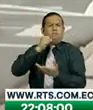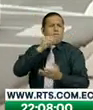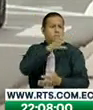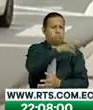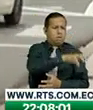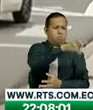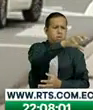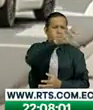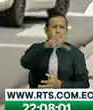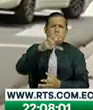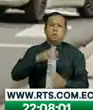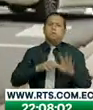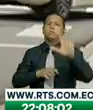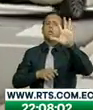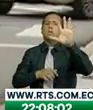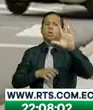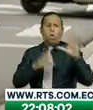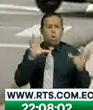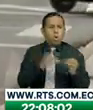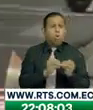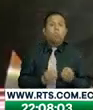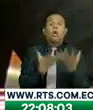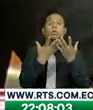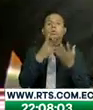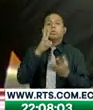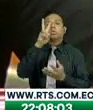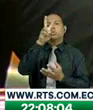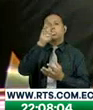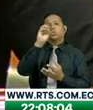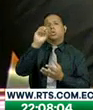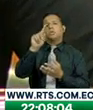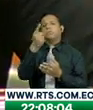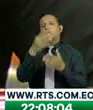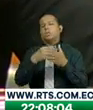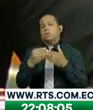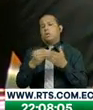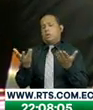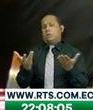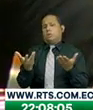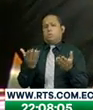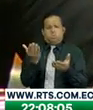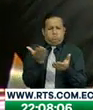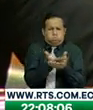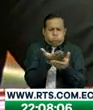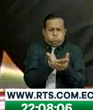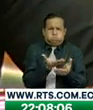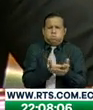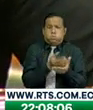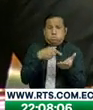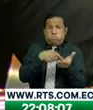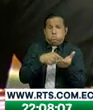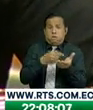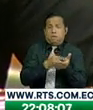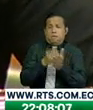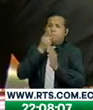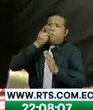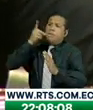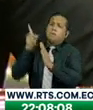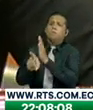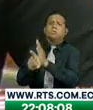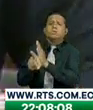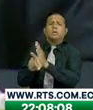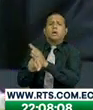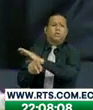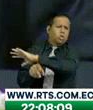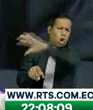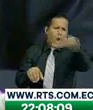provincias suman 200 millones de dólares. Y la documentación aparejada para poner acción de protección en todo el país, si es